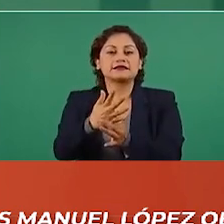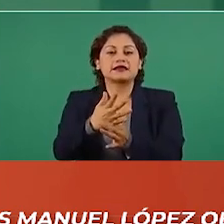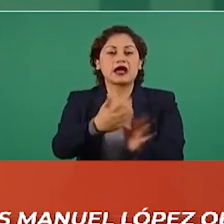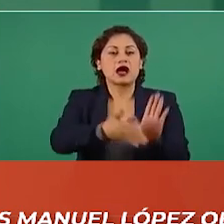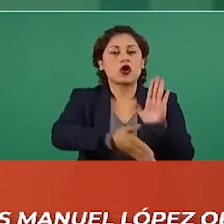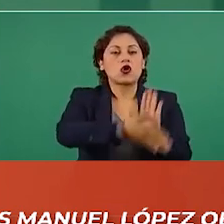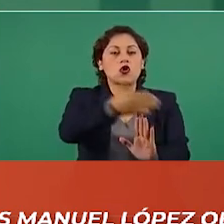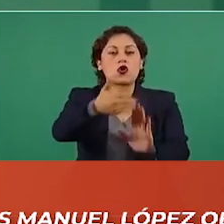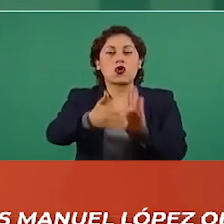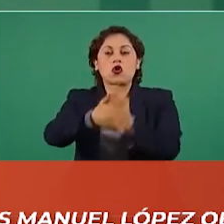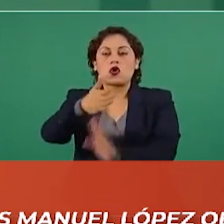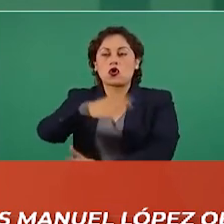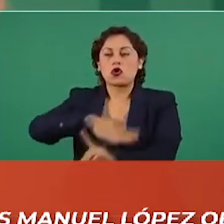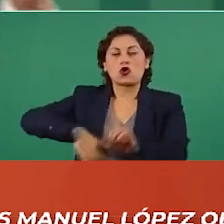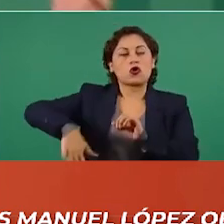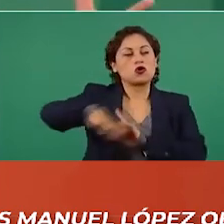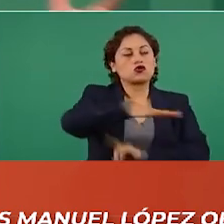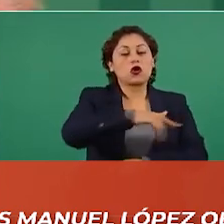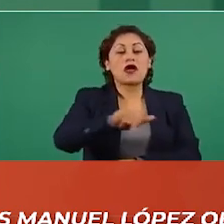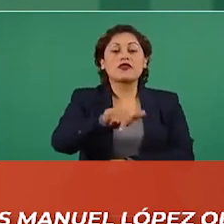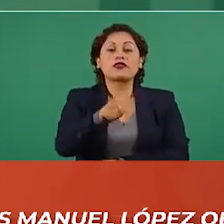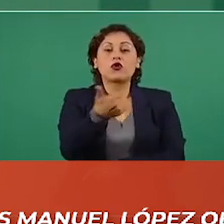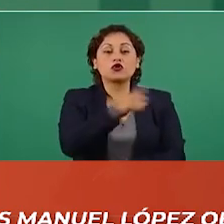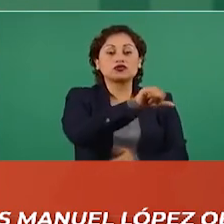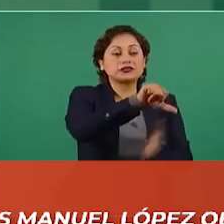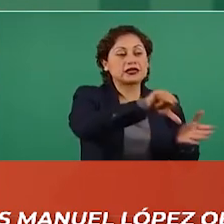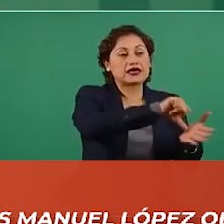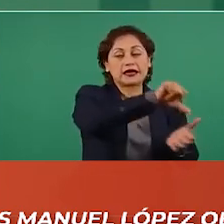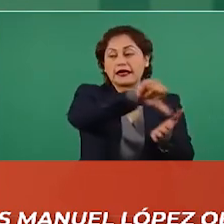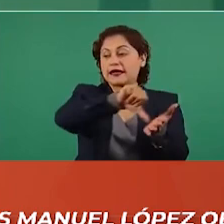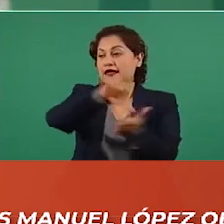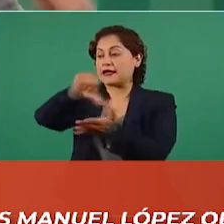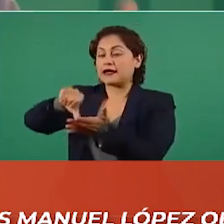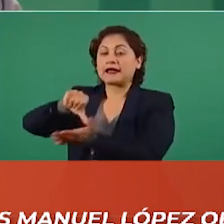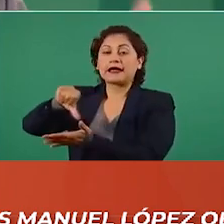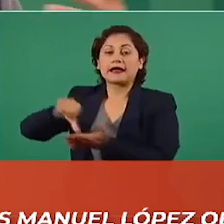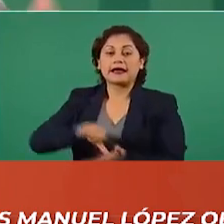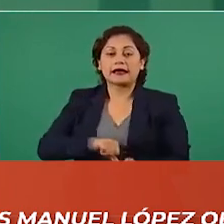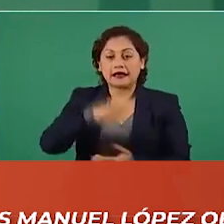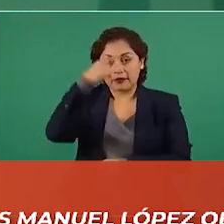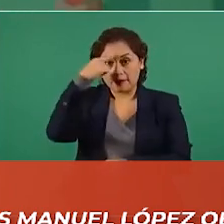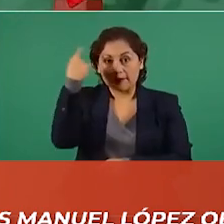12 plantas termoeléctricas que iban a requerir ese gas.